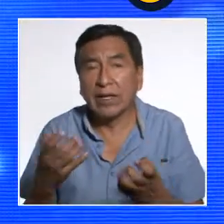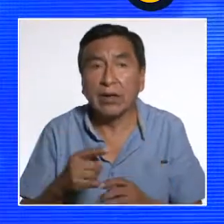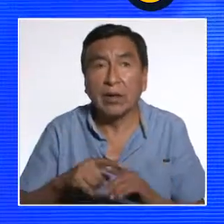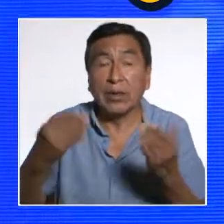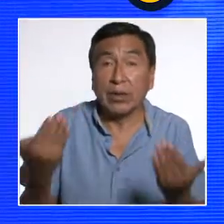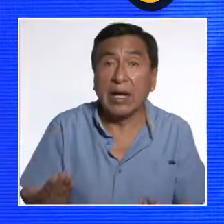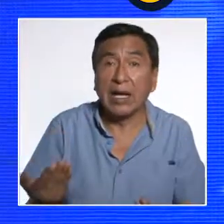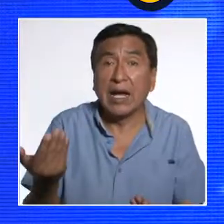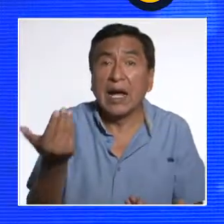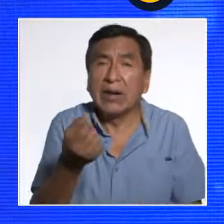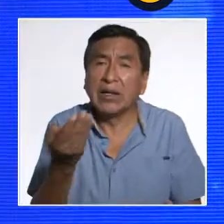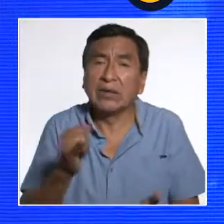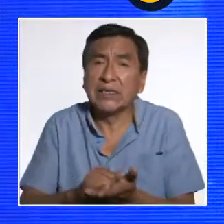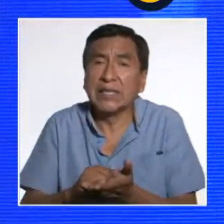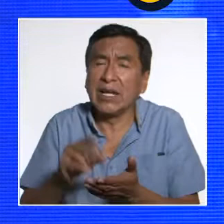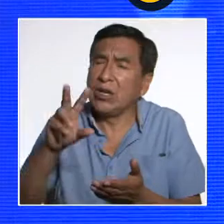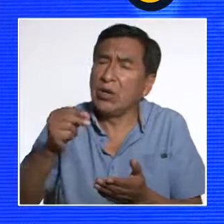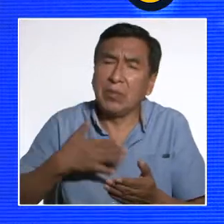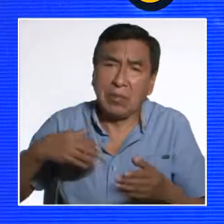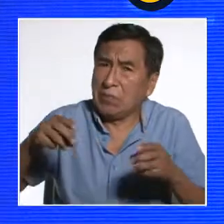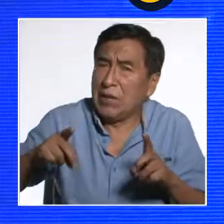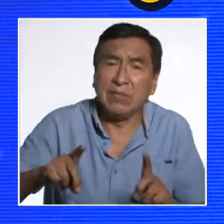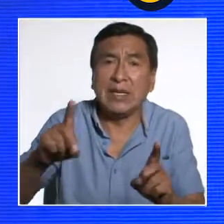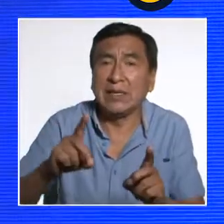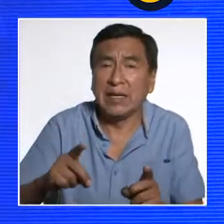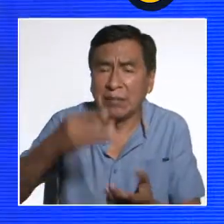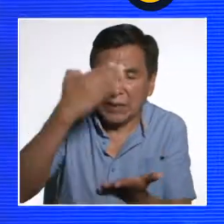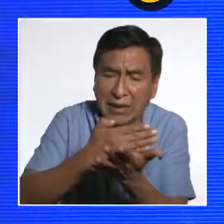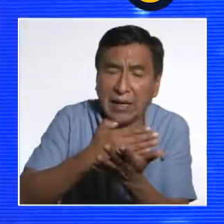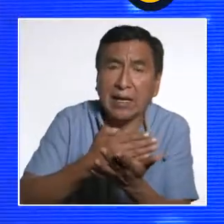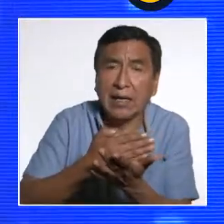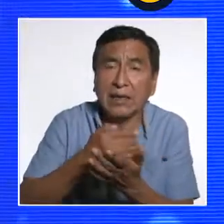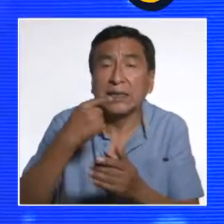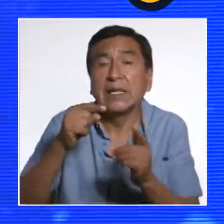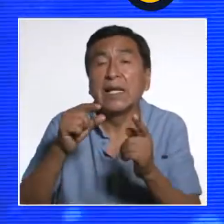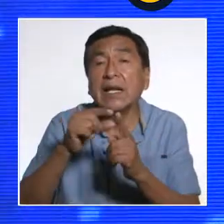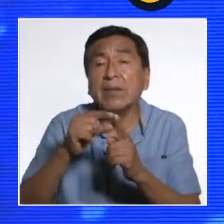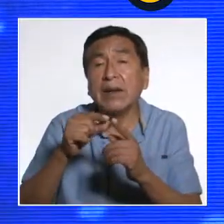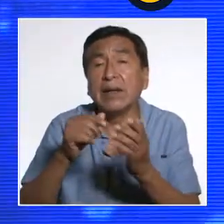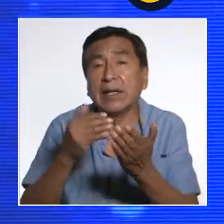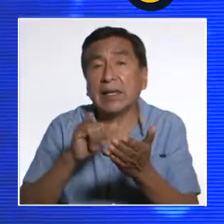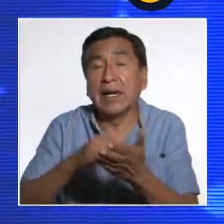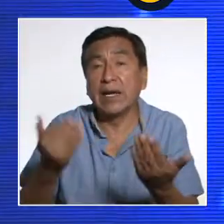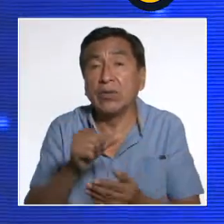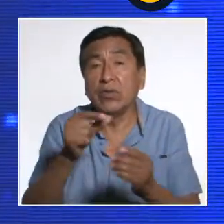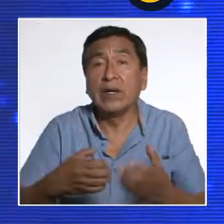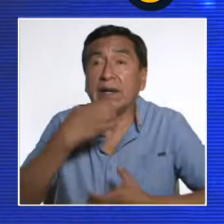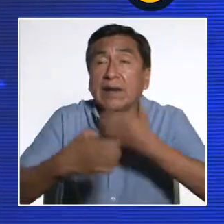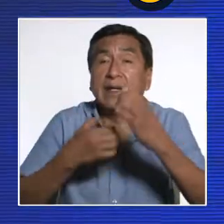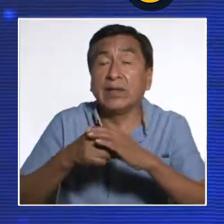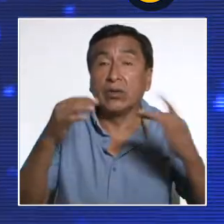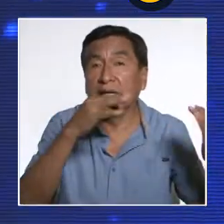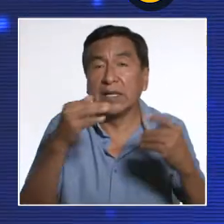hay algo que se opone. La Biblia dice que hay un grito de guerra. Fíjese, dice la palabra, que si hay